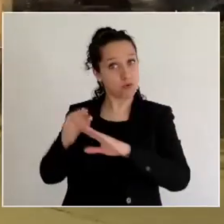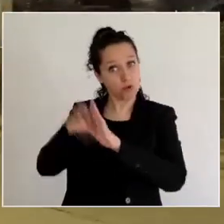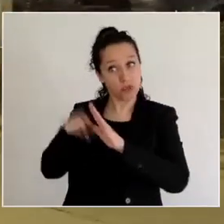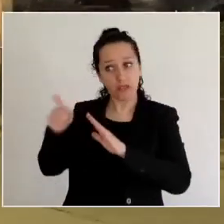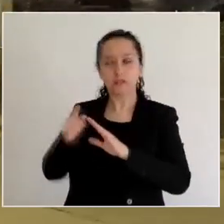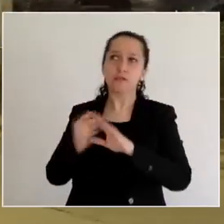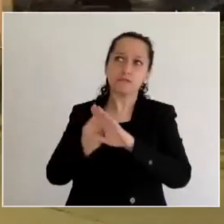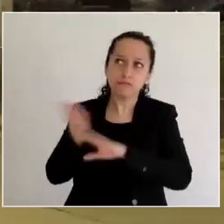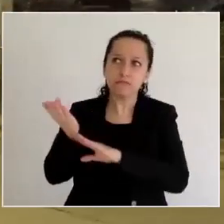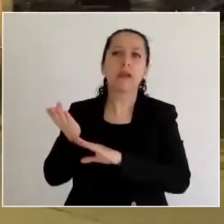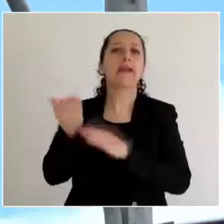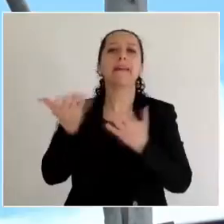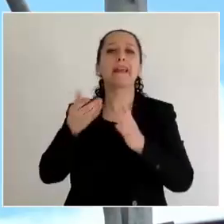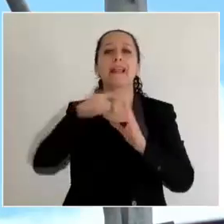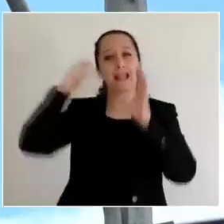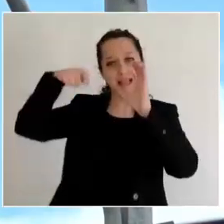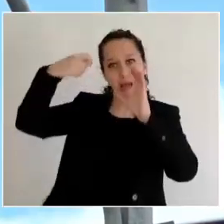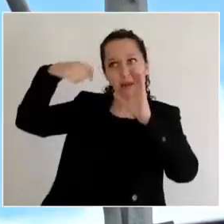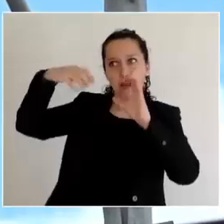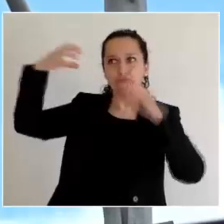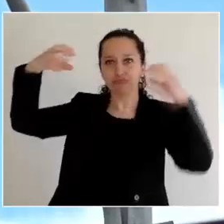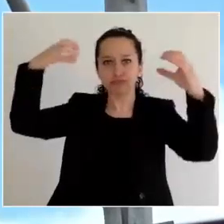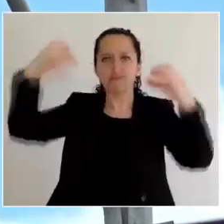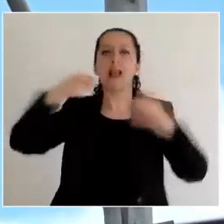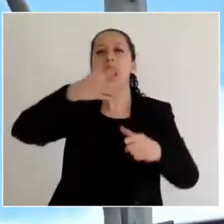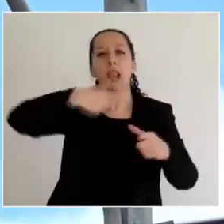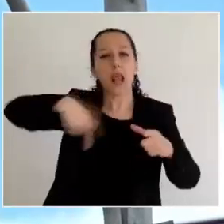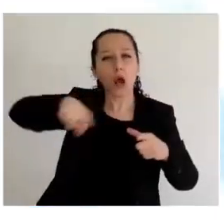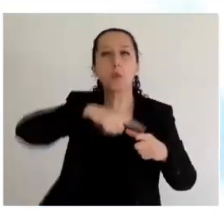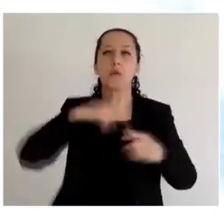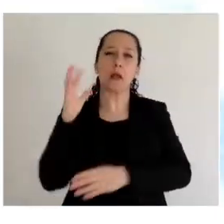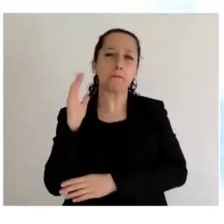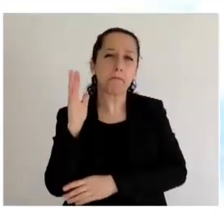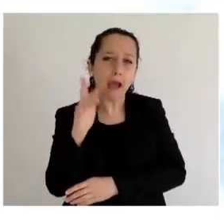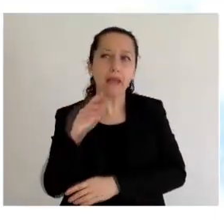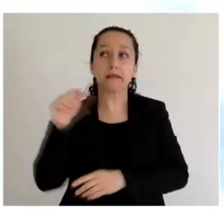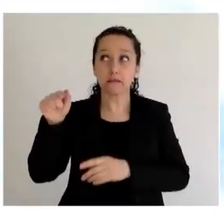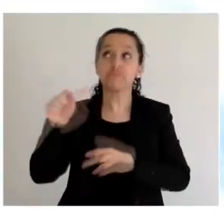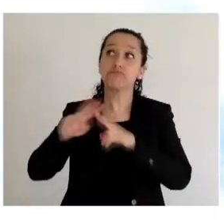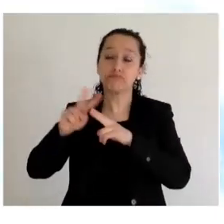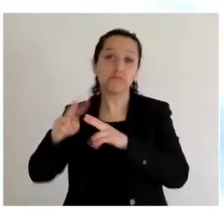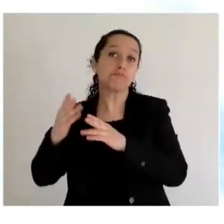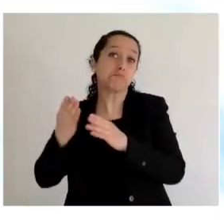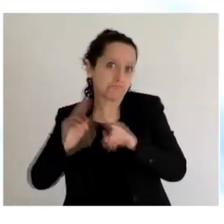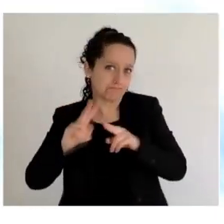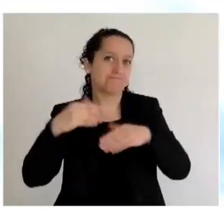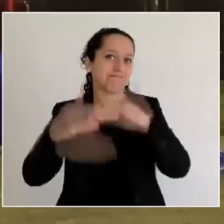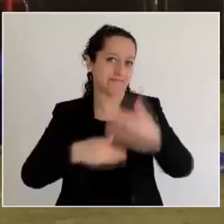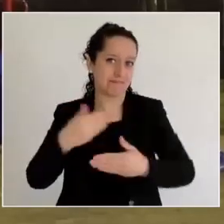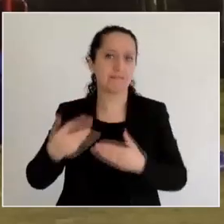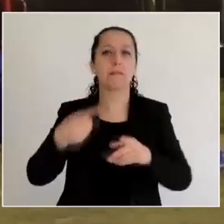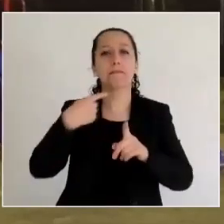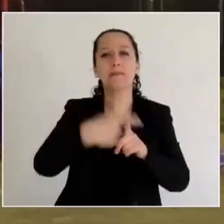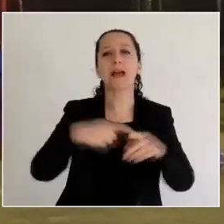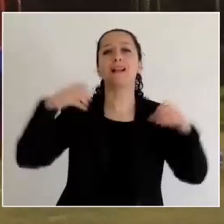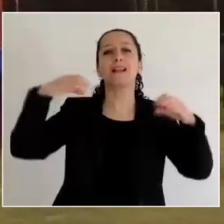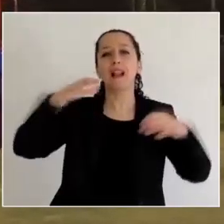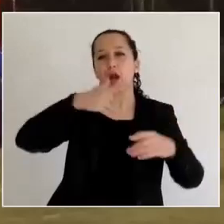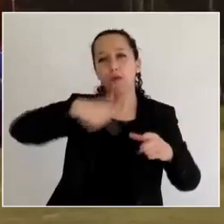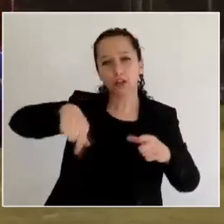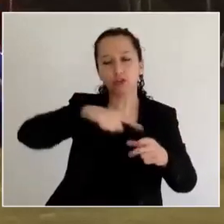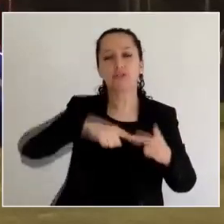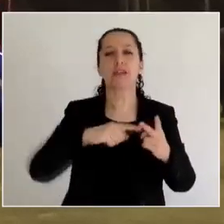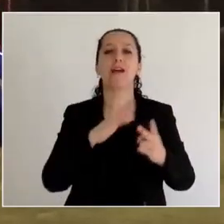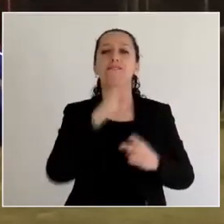de televigilancia en parques y lagunas que pronto entrará en operaciones, además de otros proyectos de iluminación para el sector Laguna Redonda,